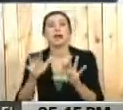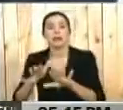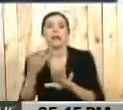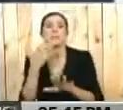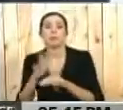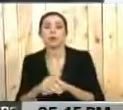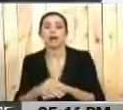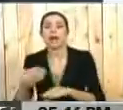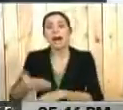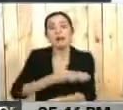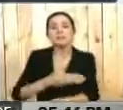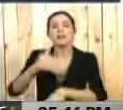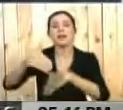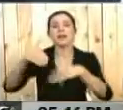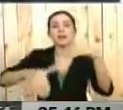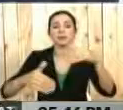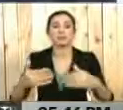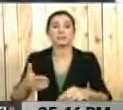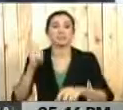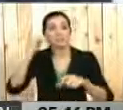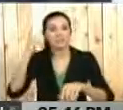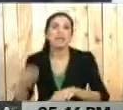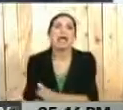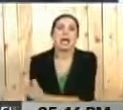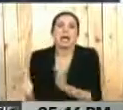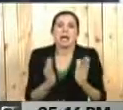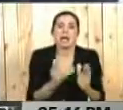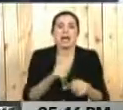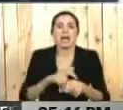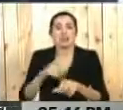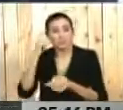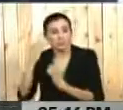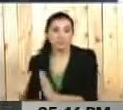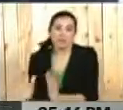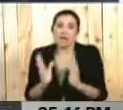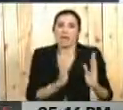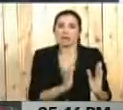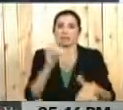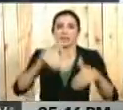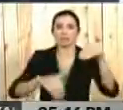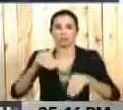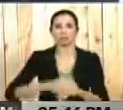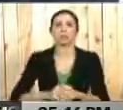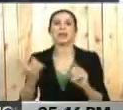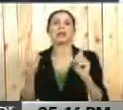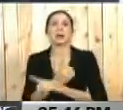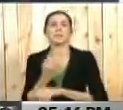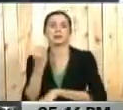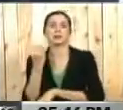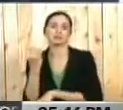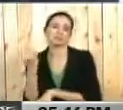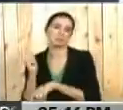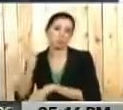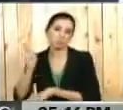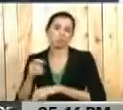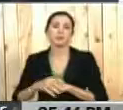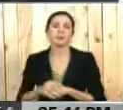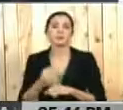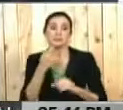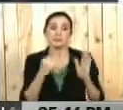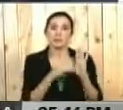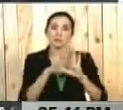de elecciones, viene del sistema parlamentario, se tomó en nuestro sistema, en la constituyente del